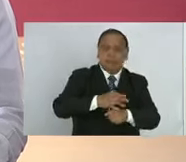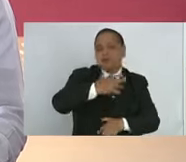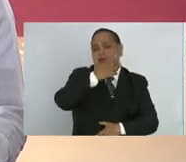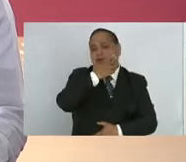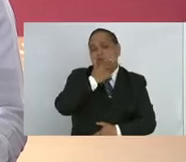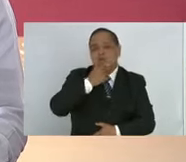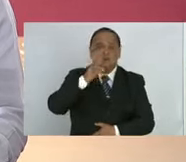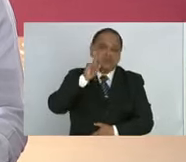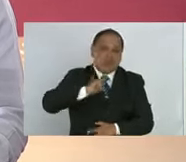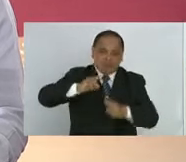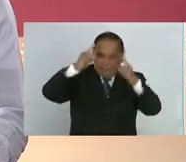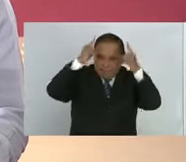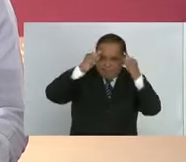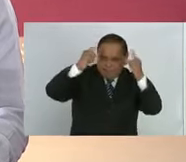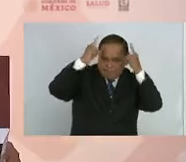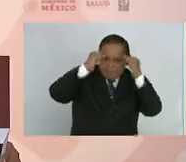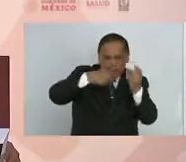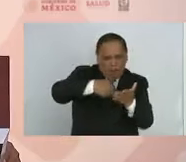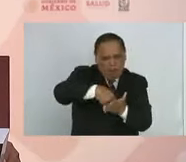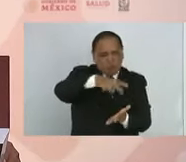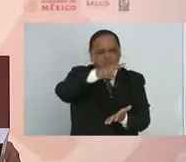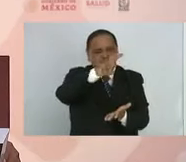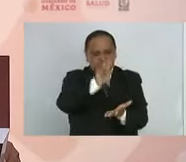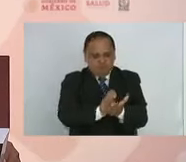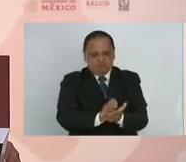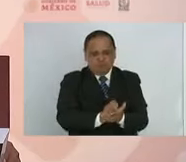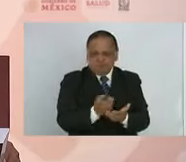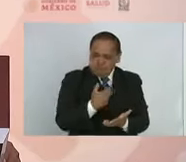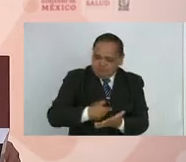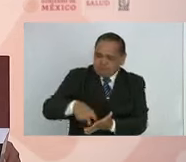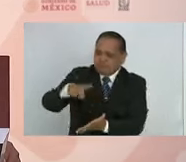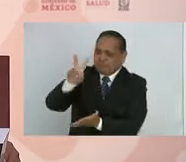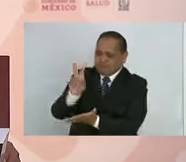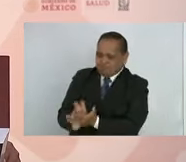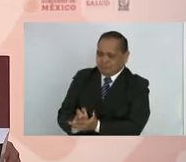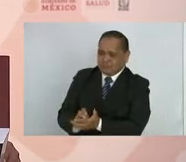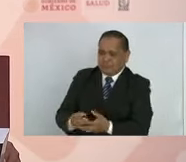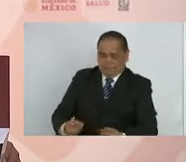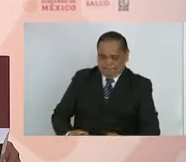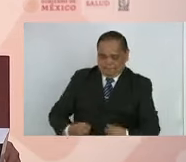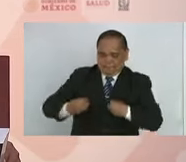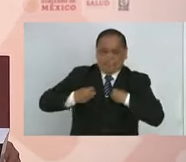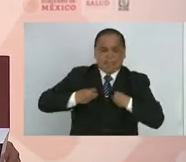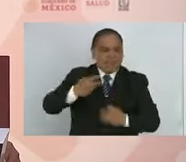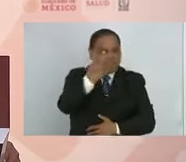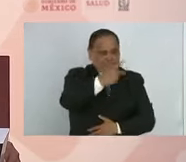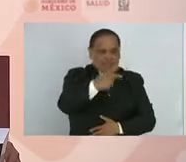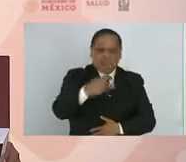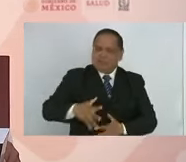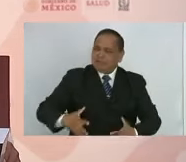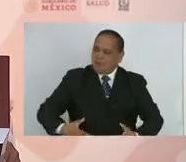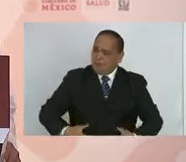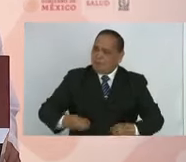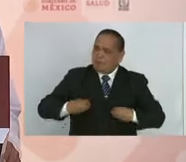héroes, heroínas, que arriesgaron su vida para